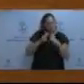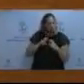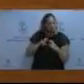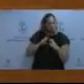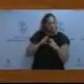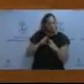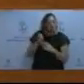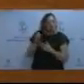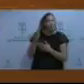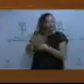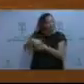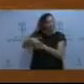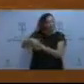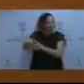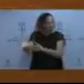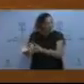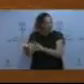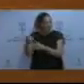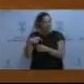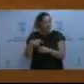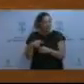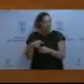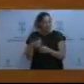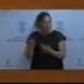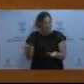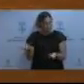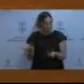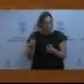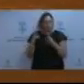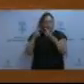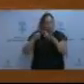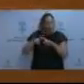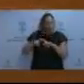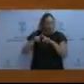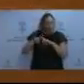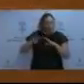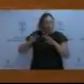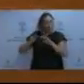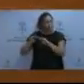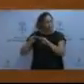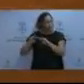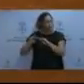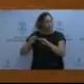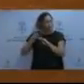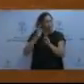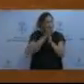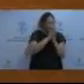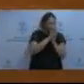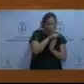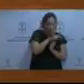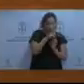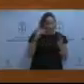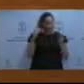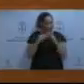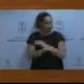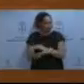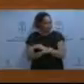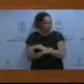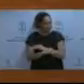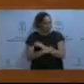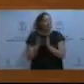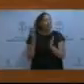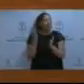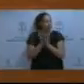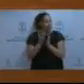a pie de calle, no desde el despacho, cuando los escucha, su análisis dista muchísimo de lo que usted acaba de decir. Claro que el curso